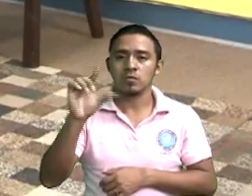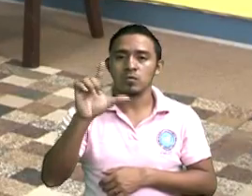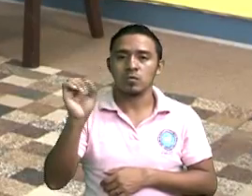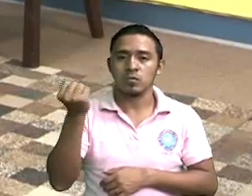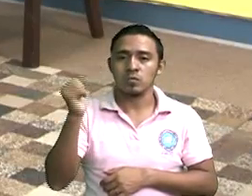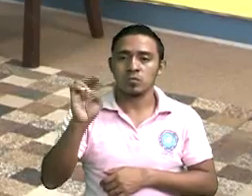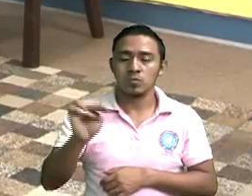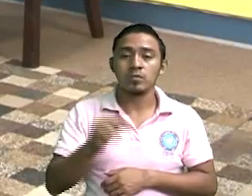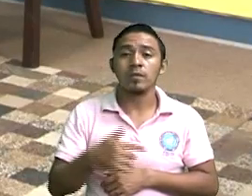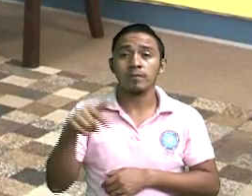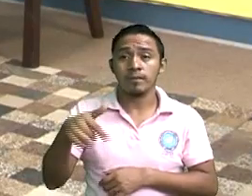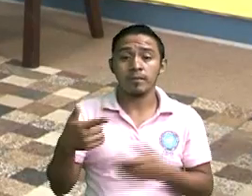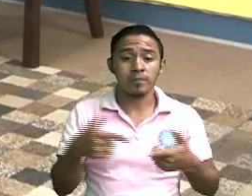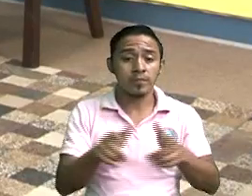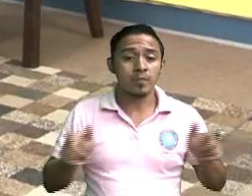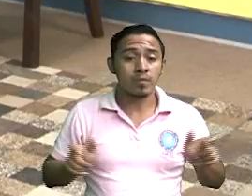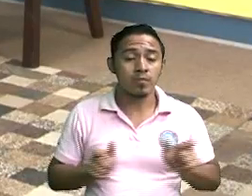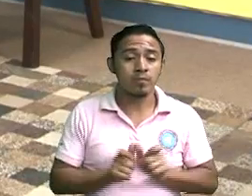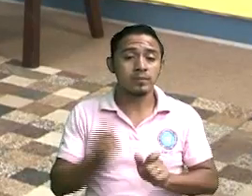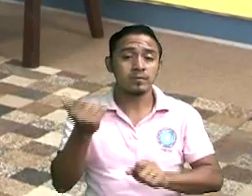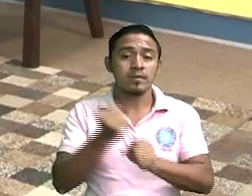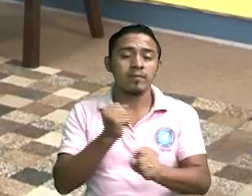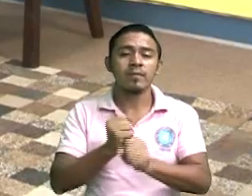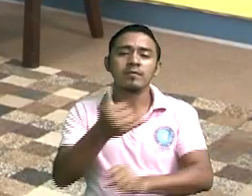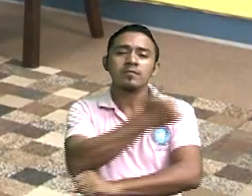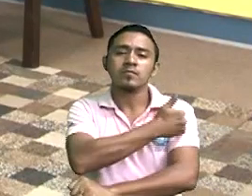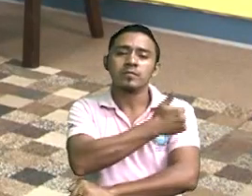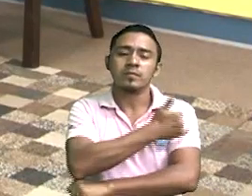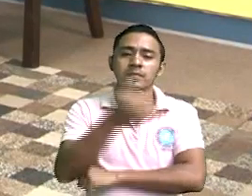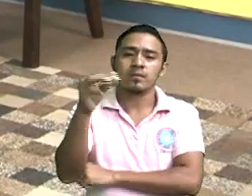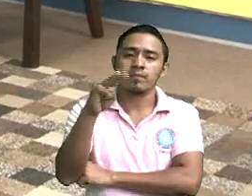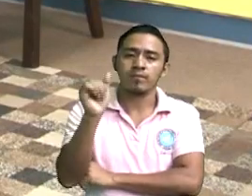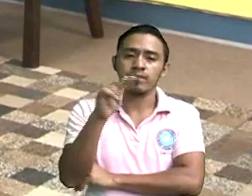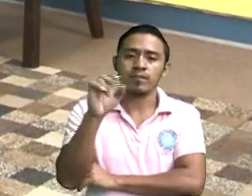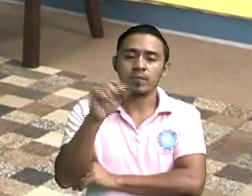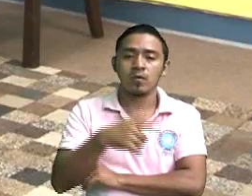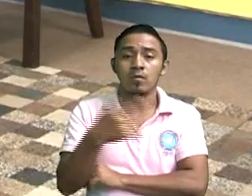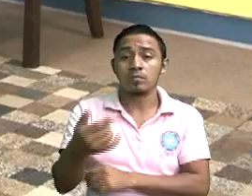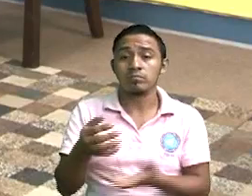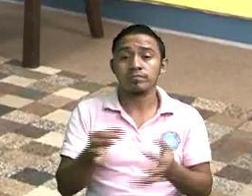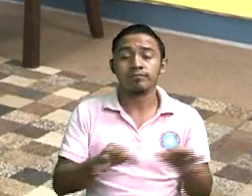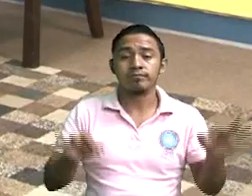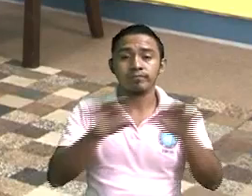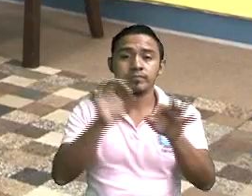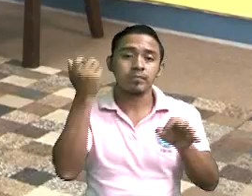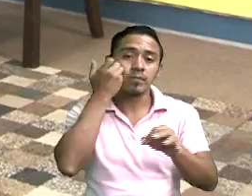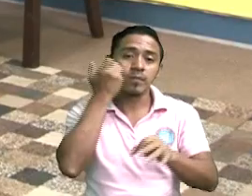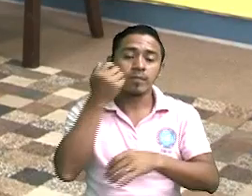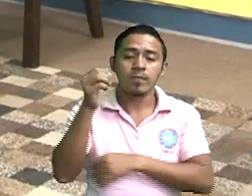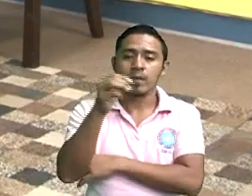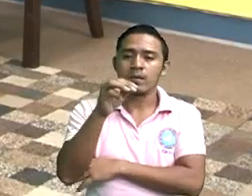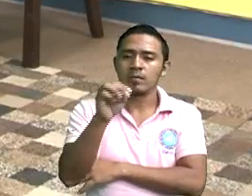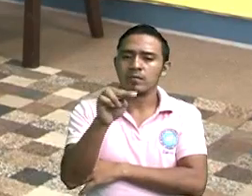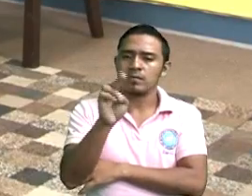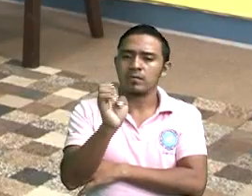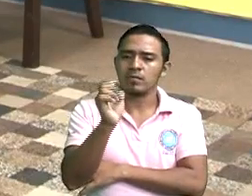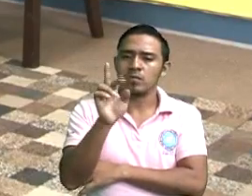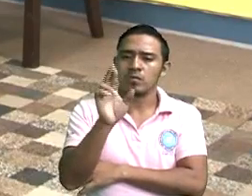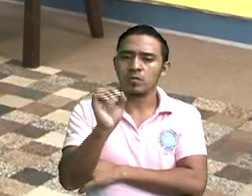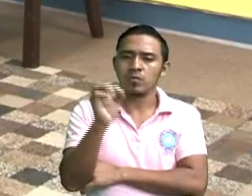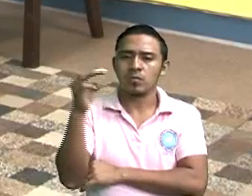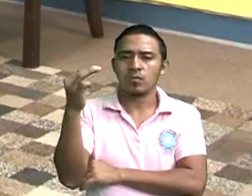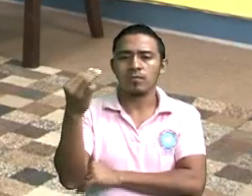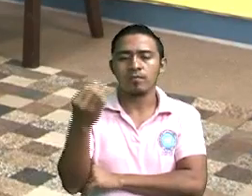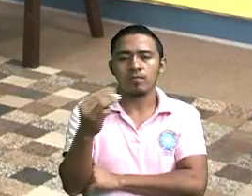Morales sobre este conjunto de enfermedades neuromusculares. Lo importante que usted que está en casa, que está